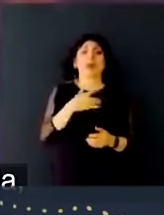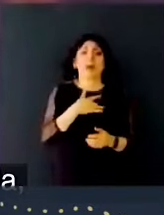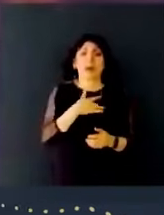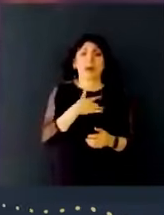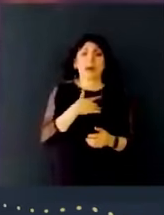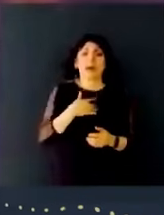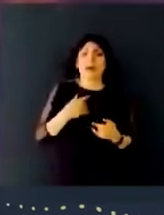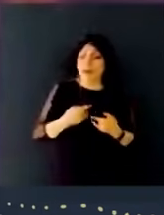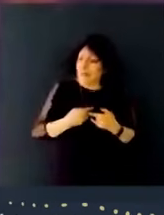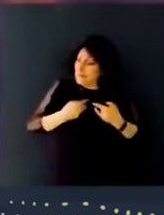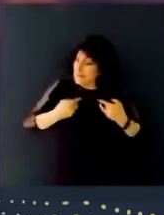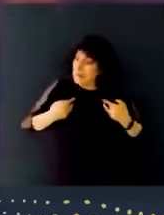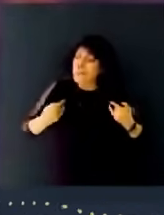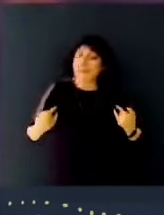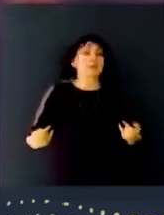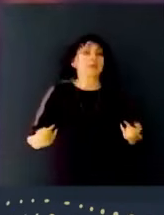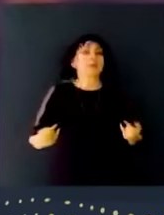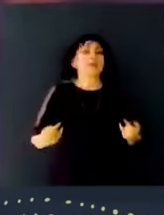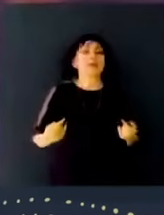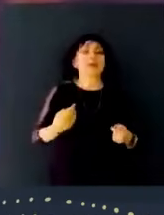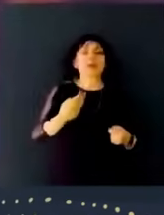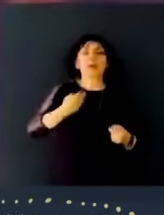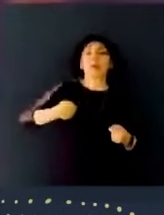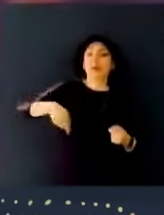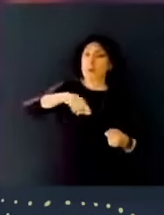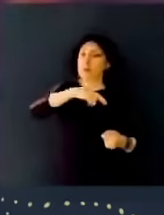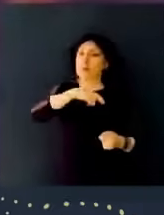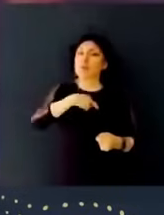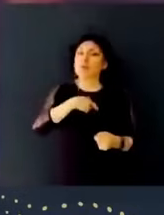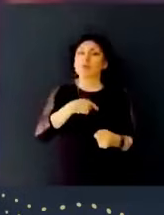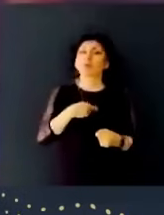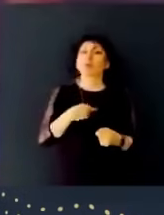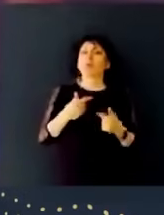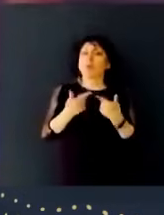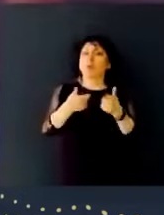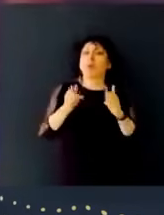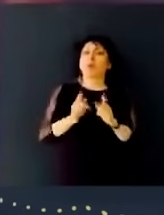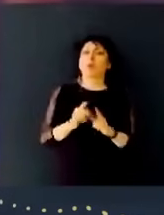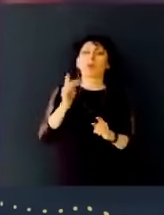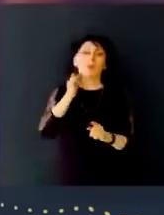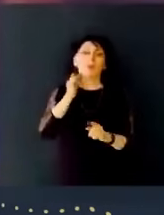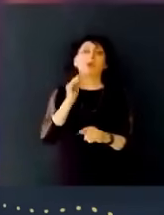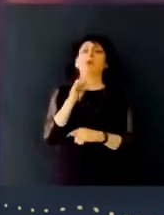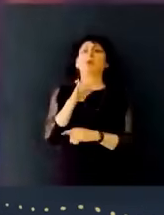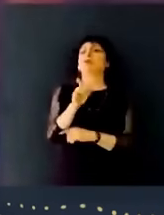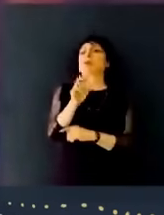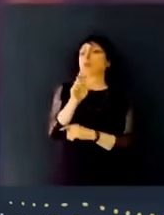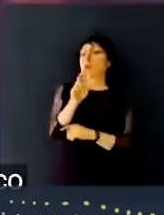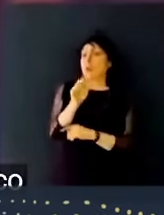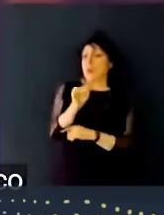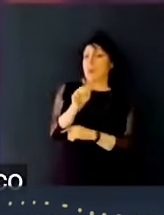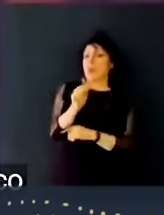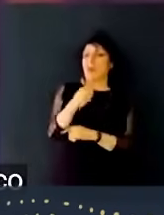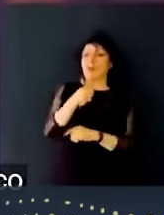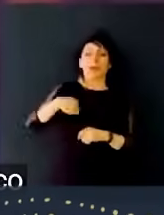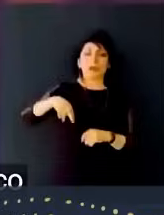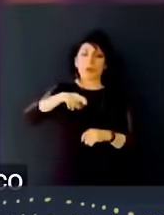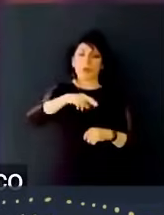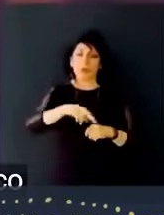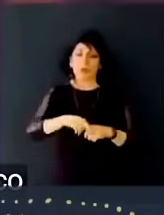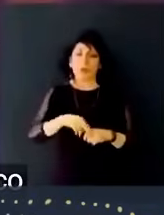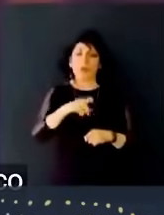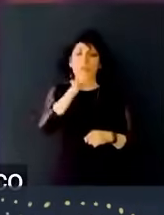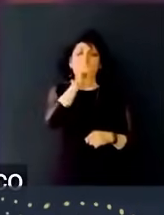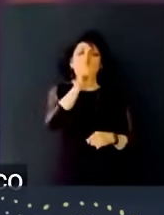historia, los principios de nuestro movimiento. Nosotros no mentimos, no robamos y nunca vamos